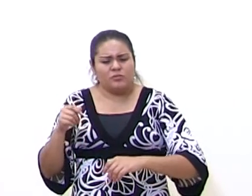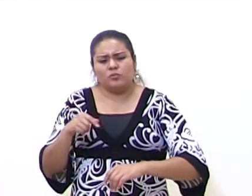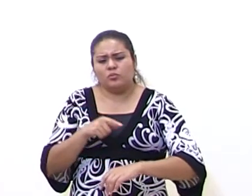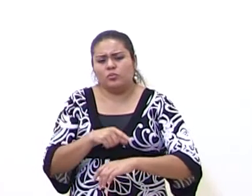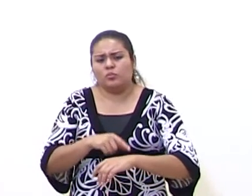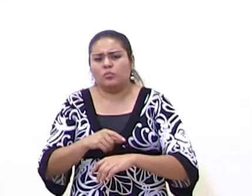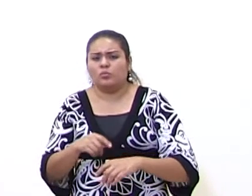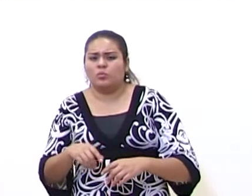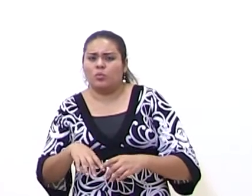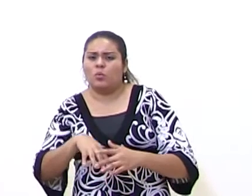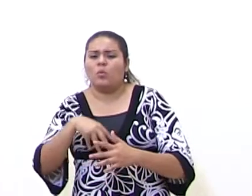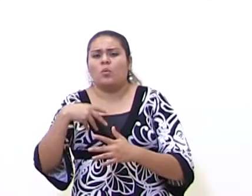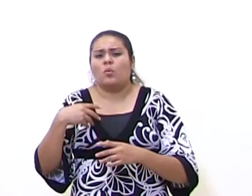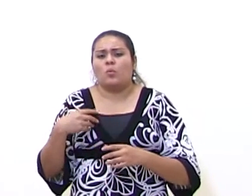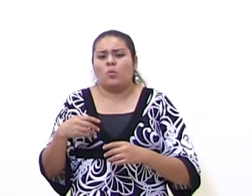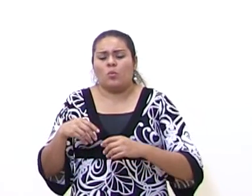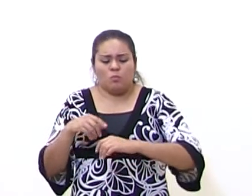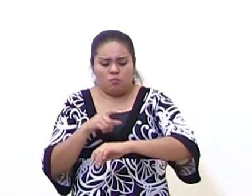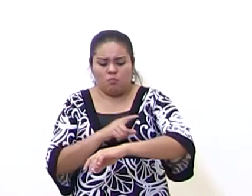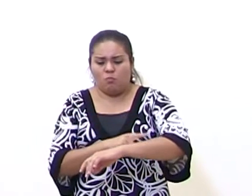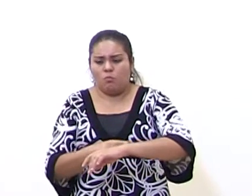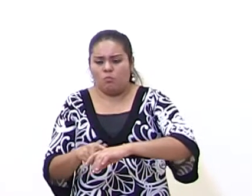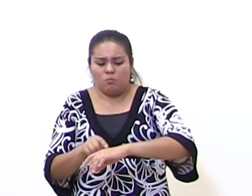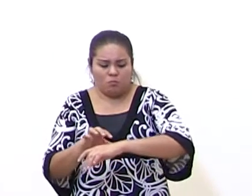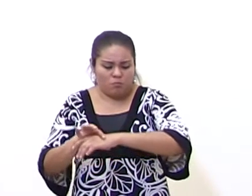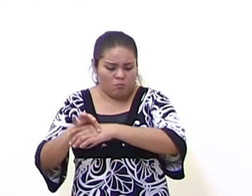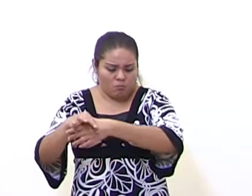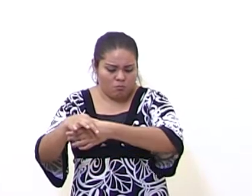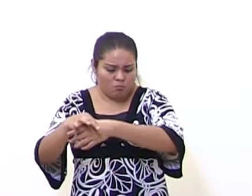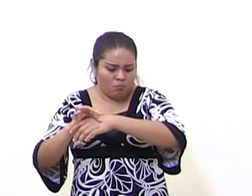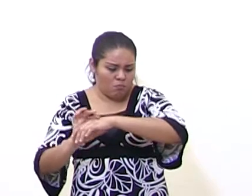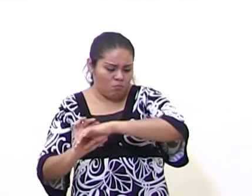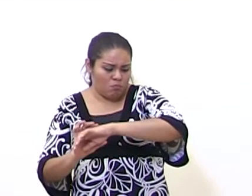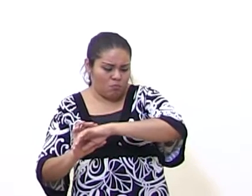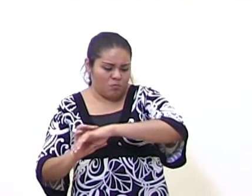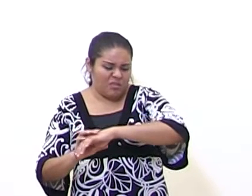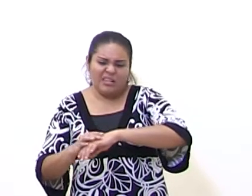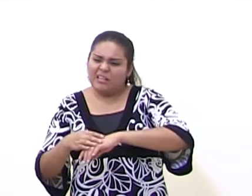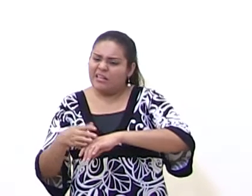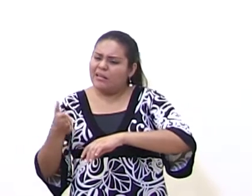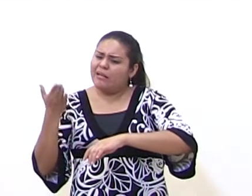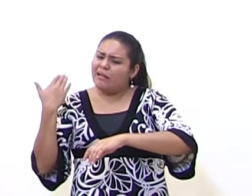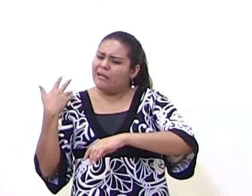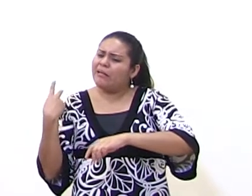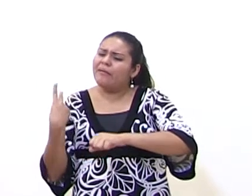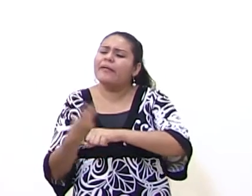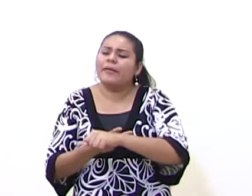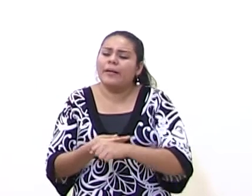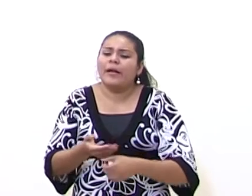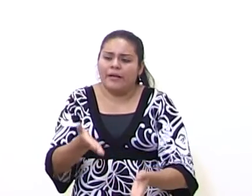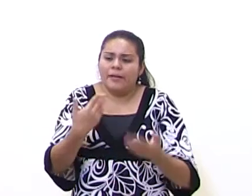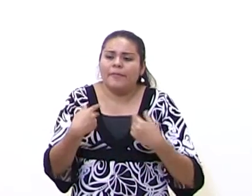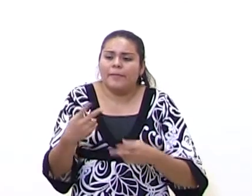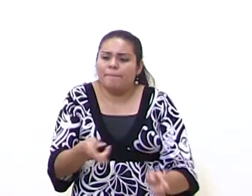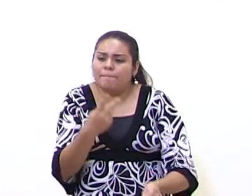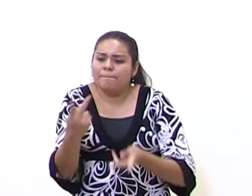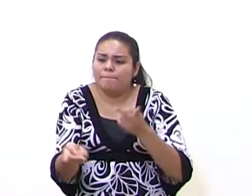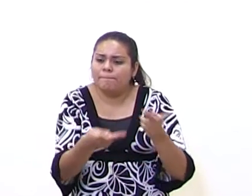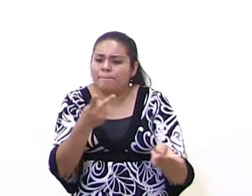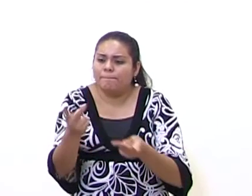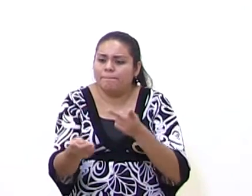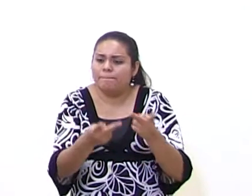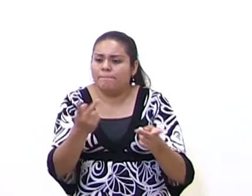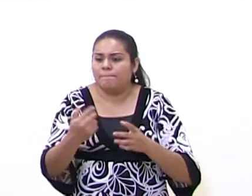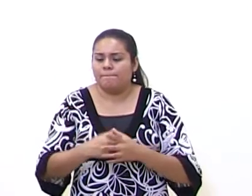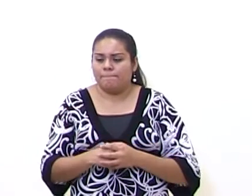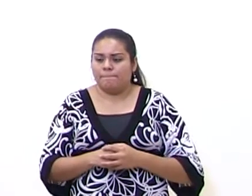se rompió la pierna, pero no porque se cayó, sino más bien se